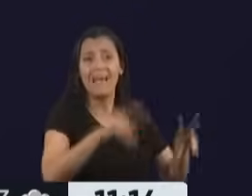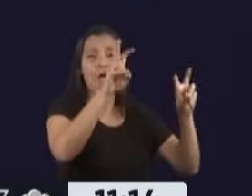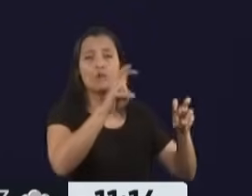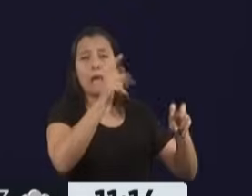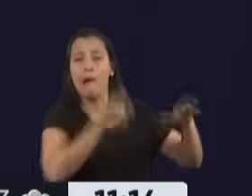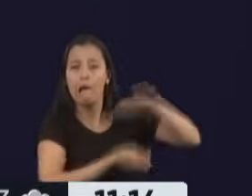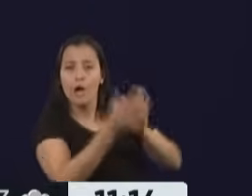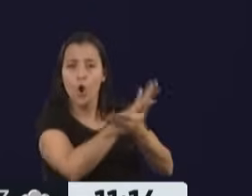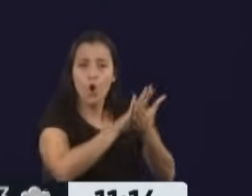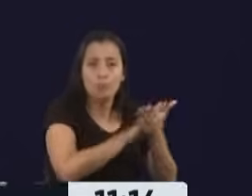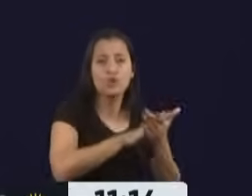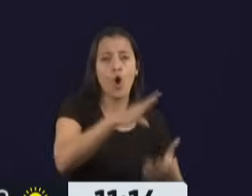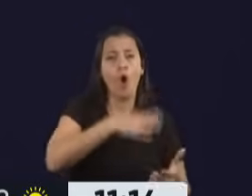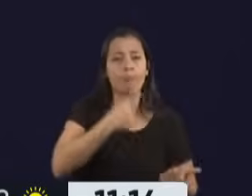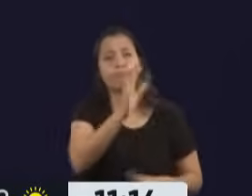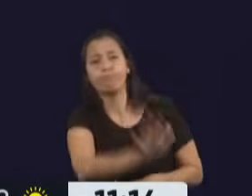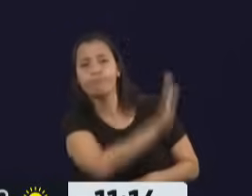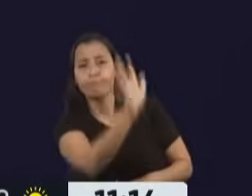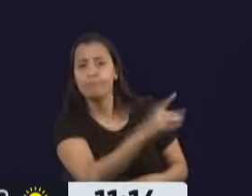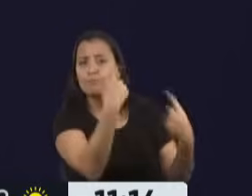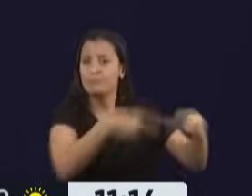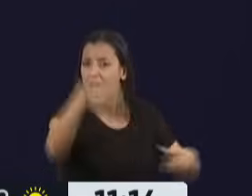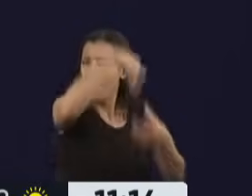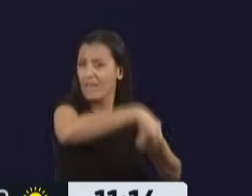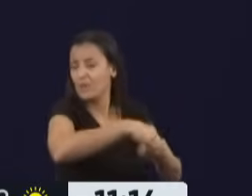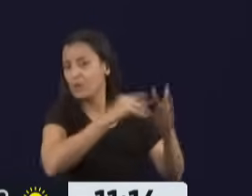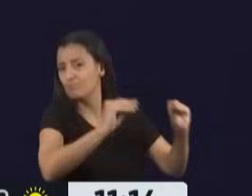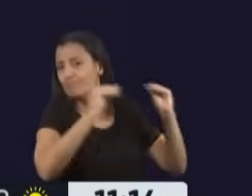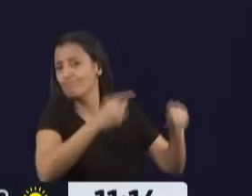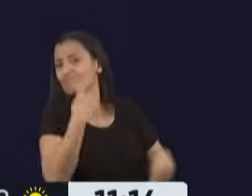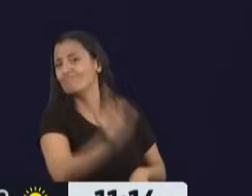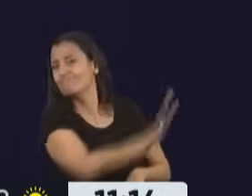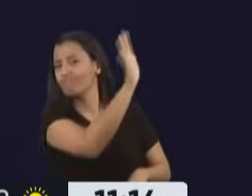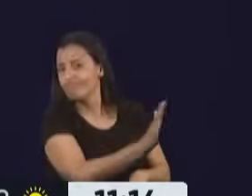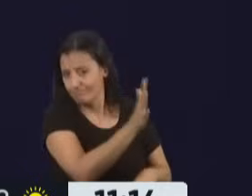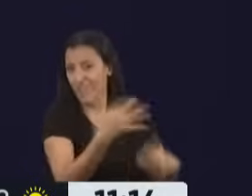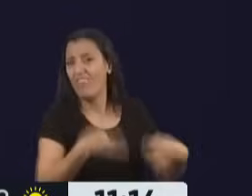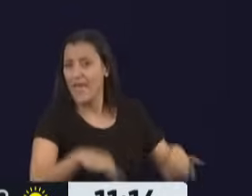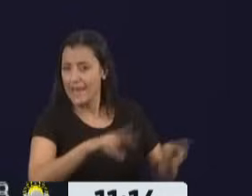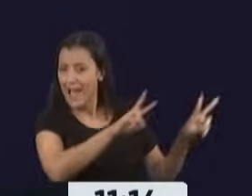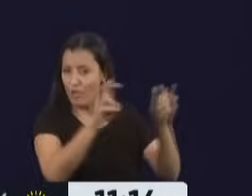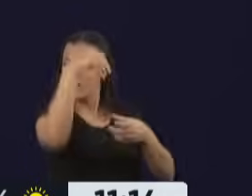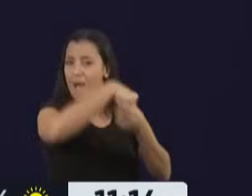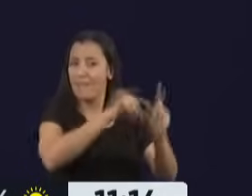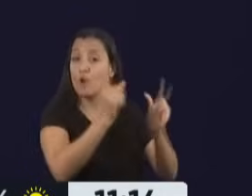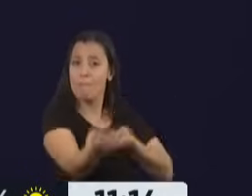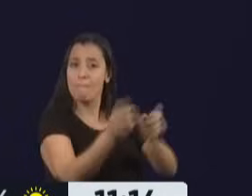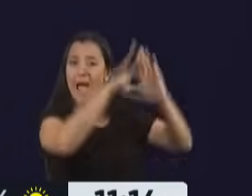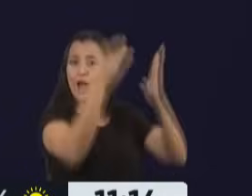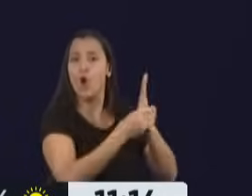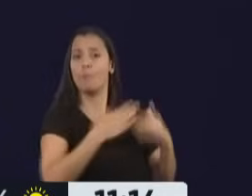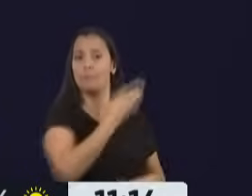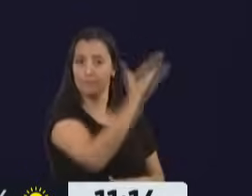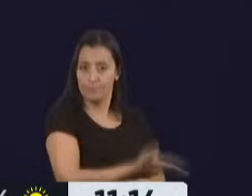transparencia y además por todos los temas sensibles, por supuesto, que el ministerio maneja, no solo la ministra Petovelo,